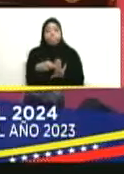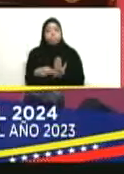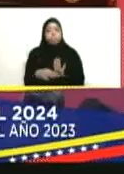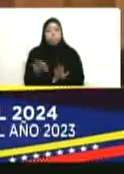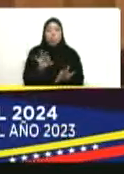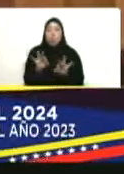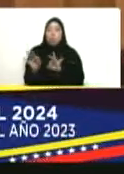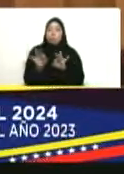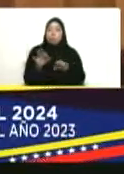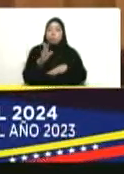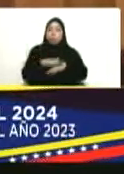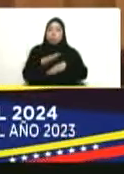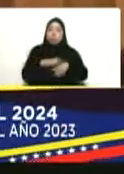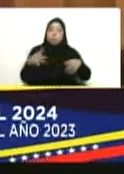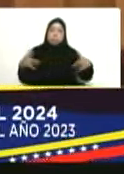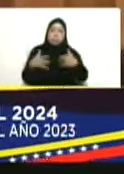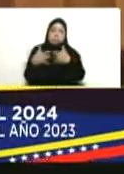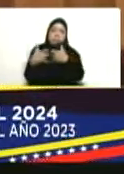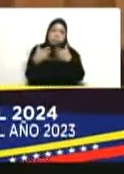preparan llamados a la violencia.